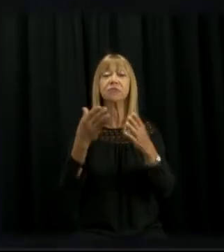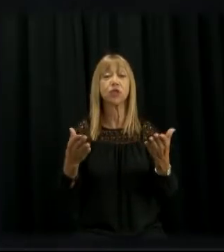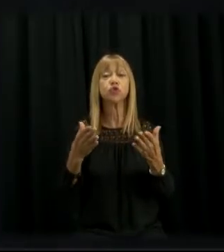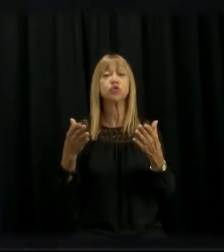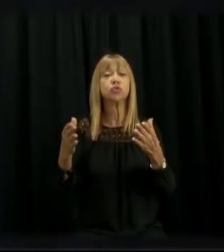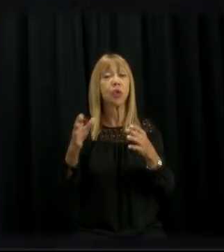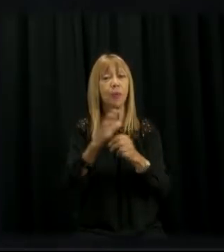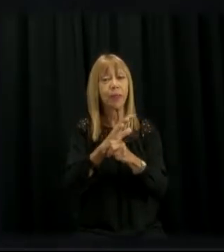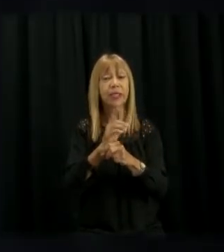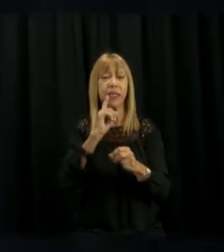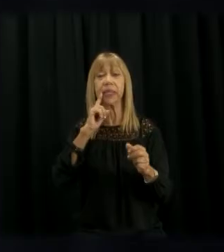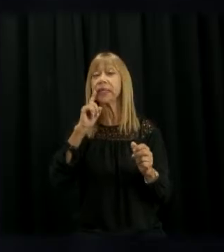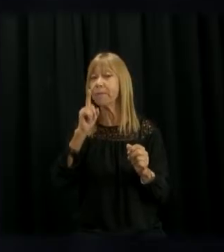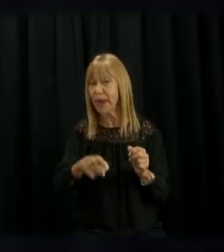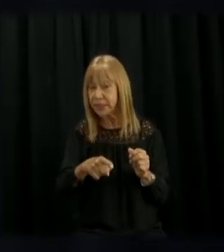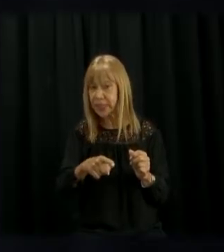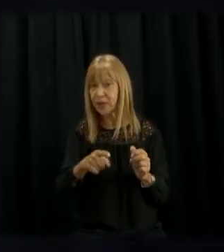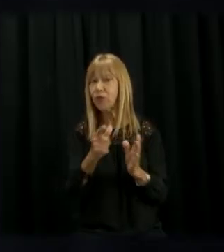interés razonables.